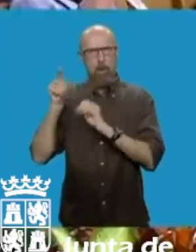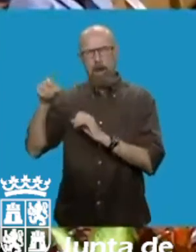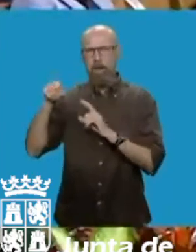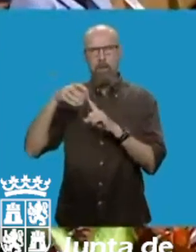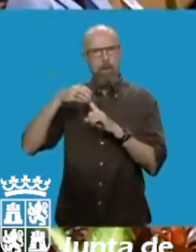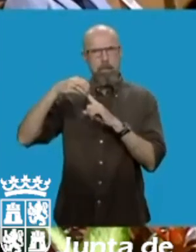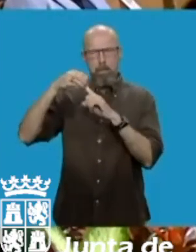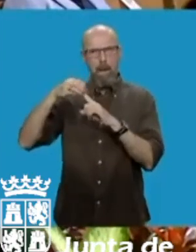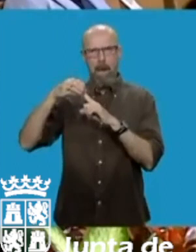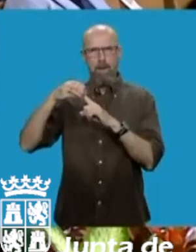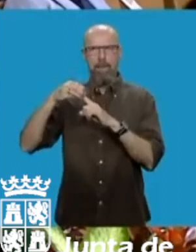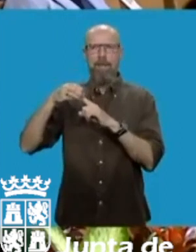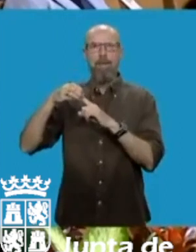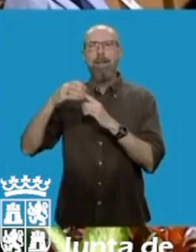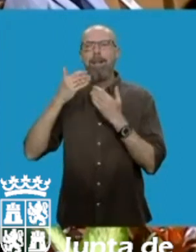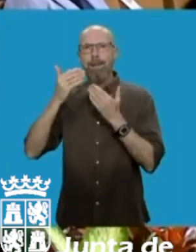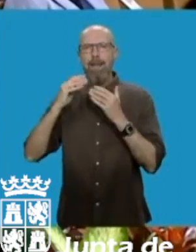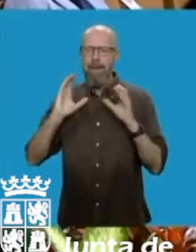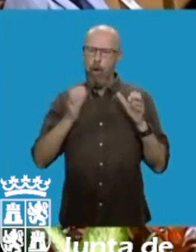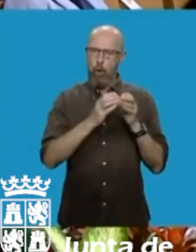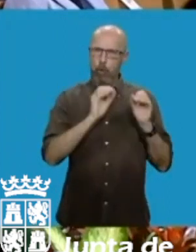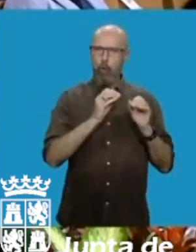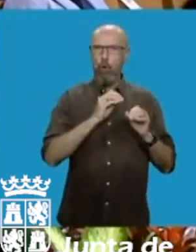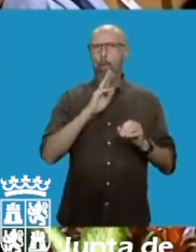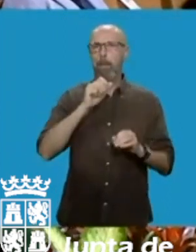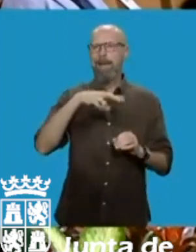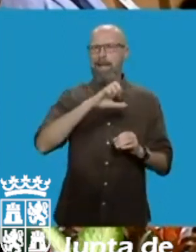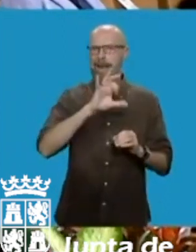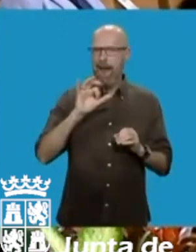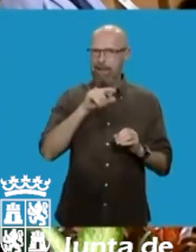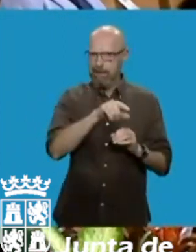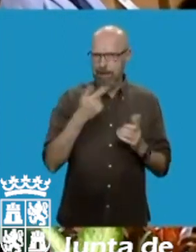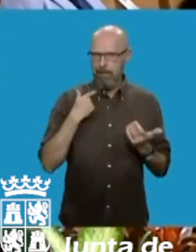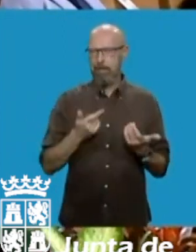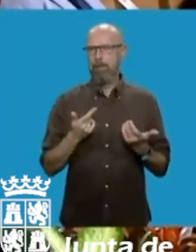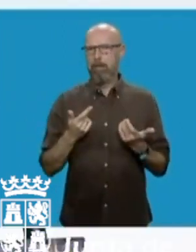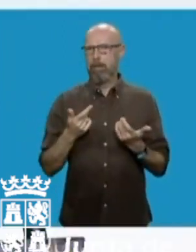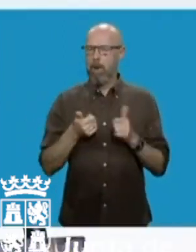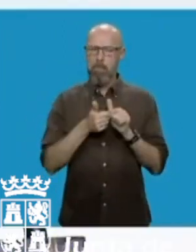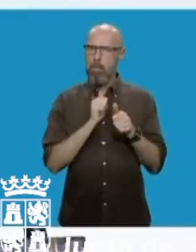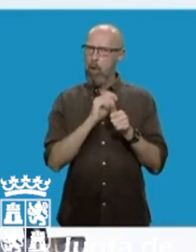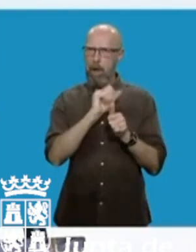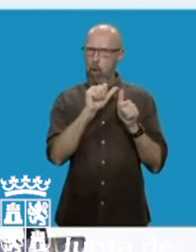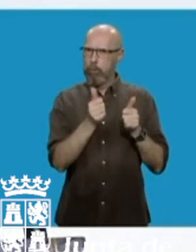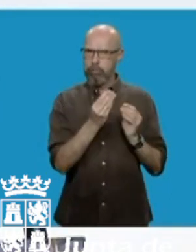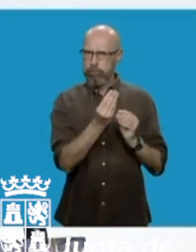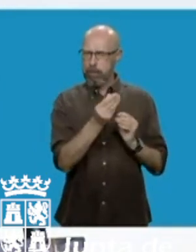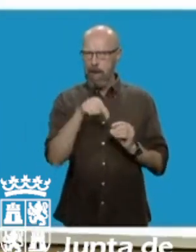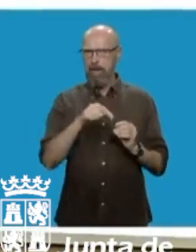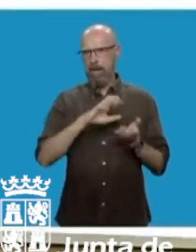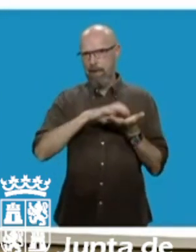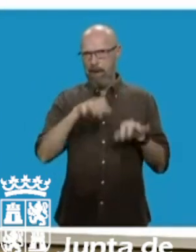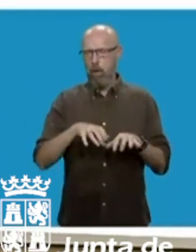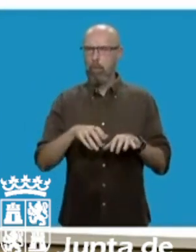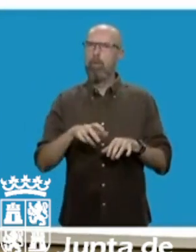títulos conquistados por su equipo, el Club de las Panteras, un referente en el deporte femenino de nuestra comunidad. Hace entrega del galardón don Javier González